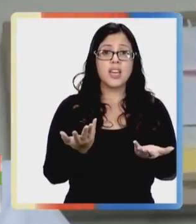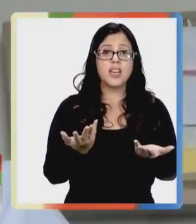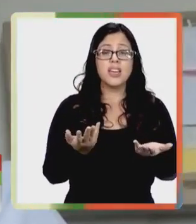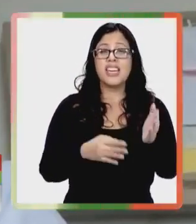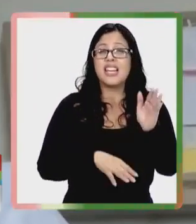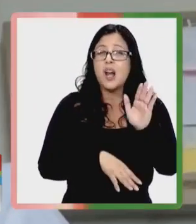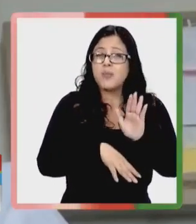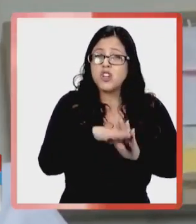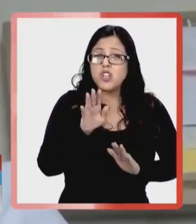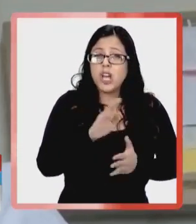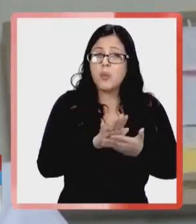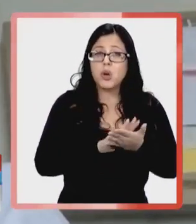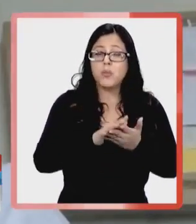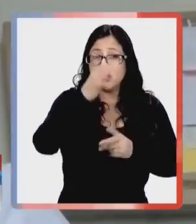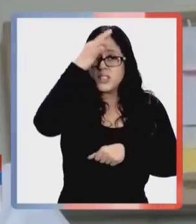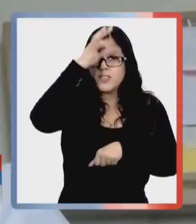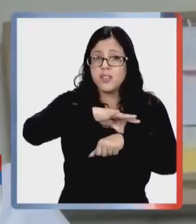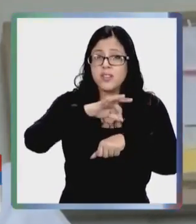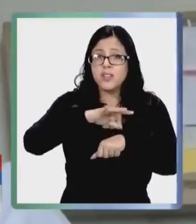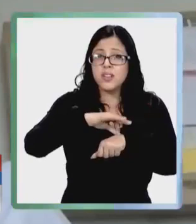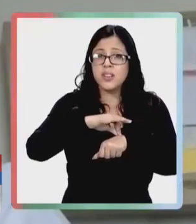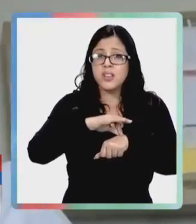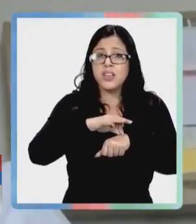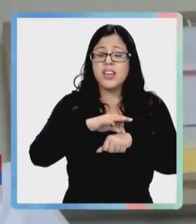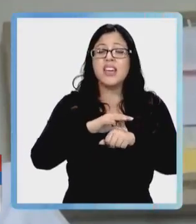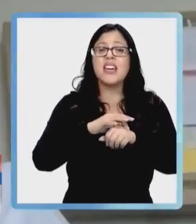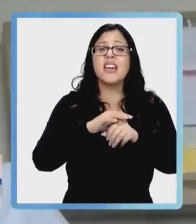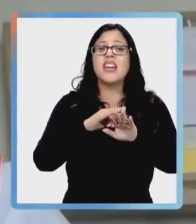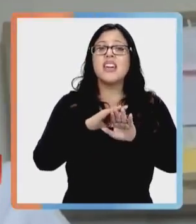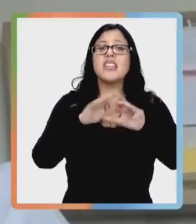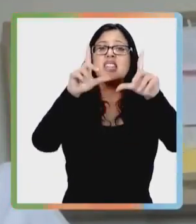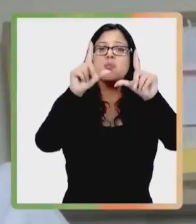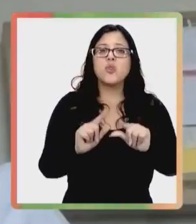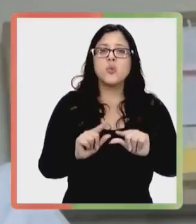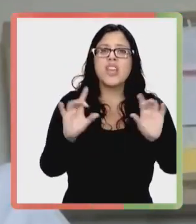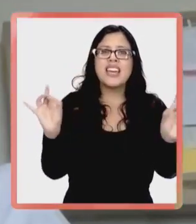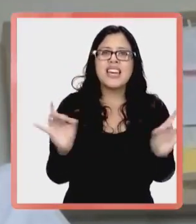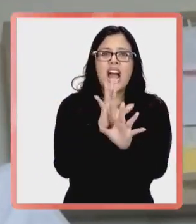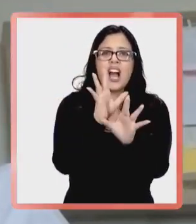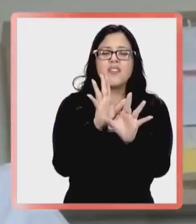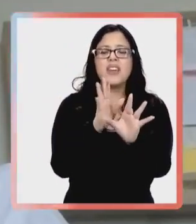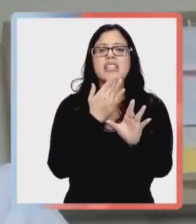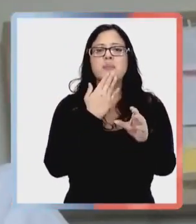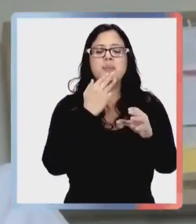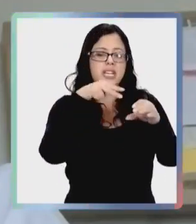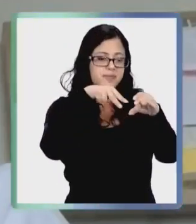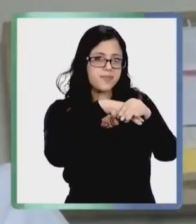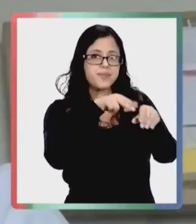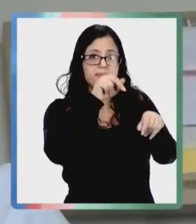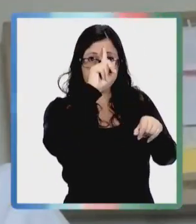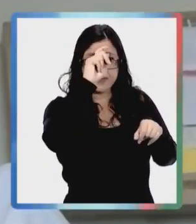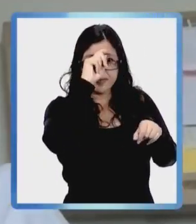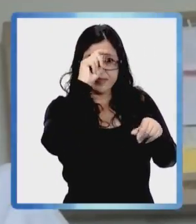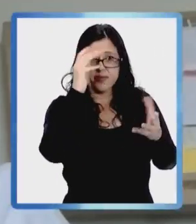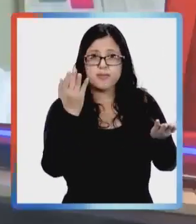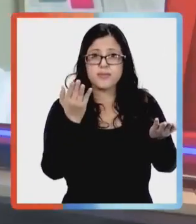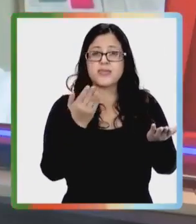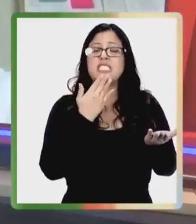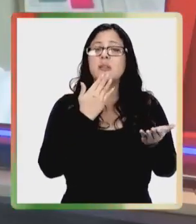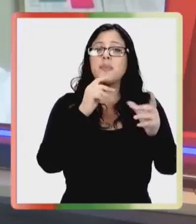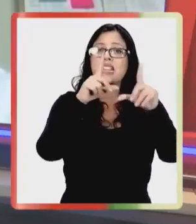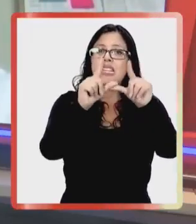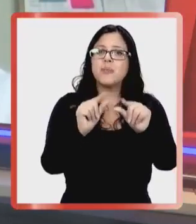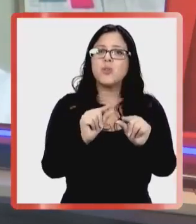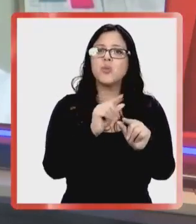de las veces, especialmente si hablamos de virus, las enfermedades graves. Disminuye la posibilidad de hospitalizarlo, disminuye la posibilidad de